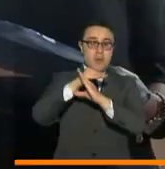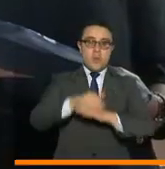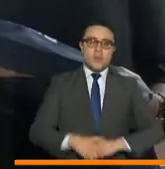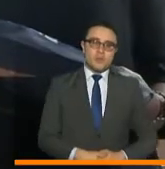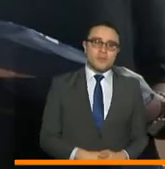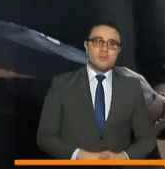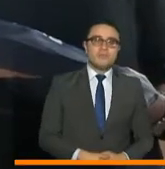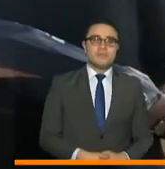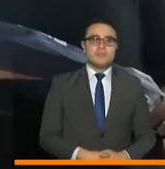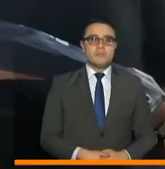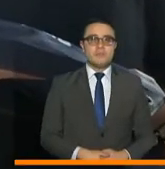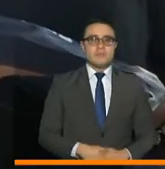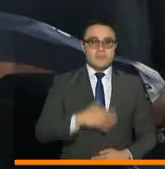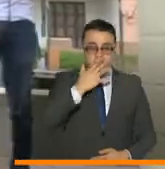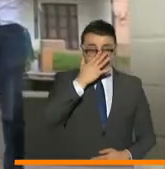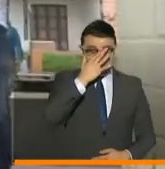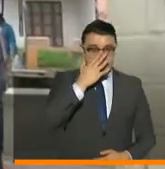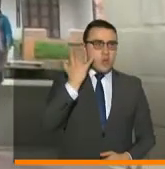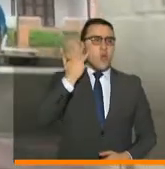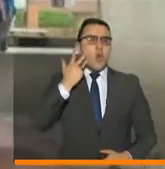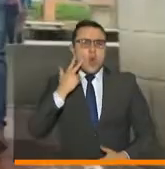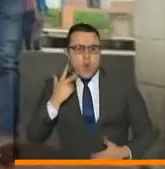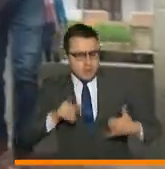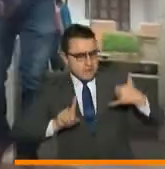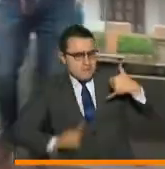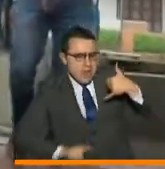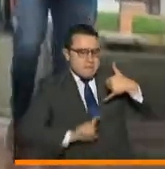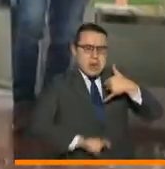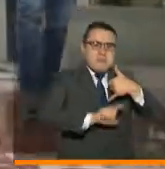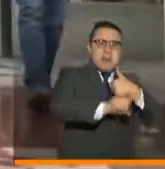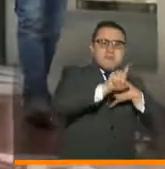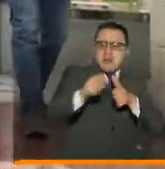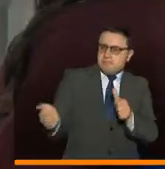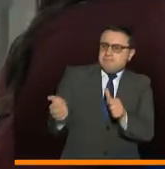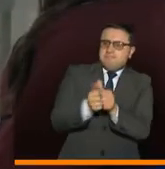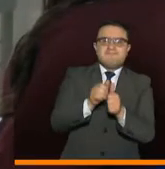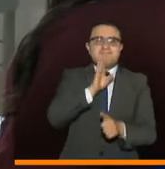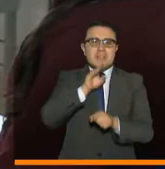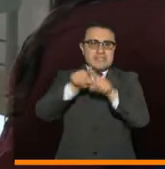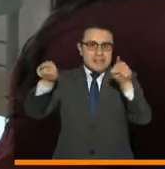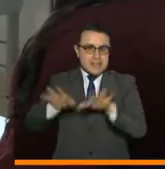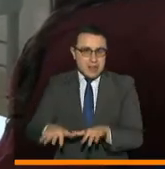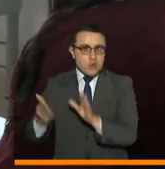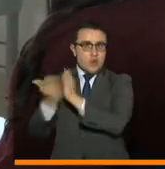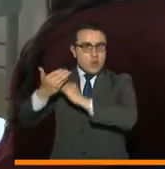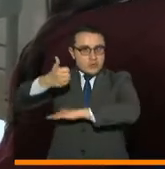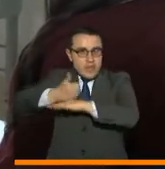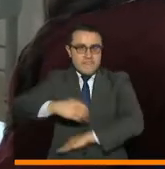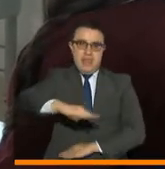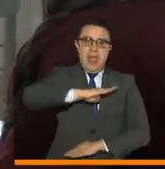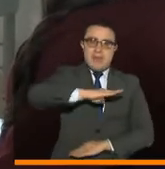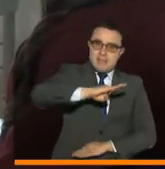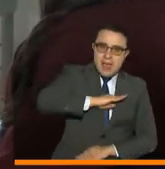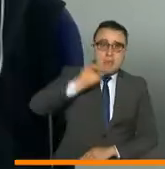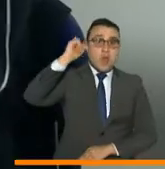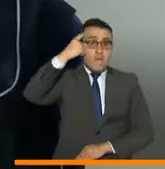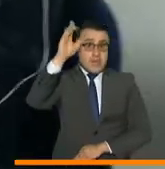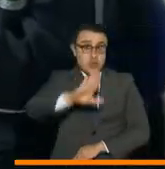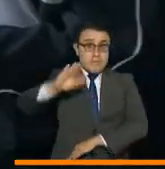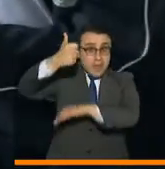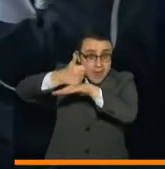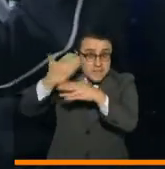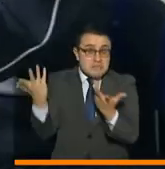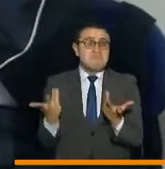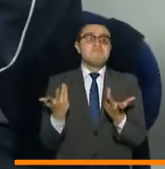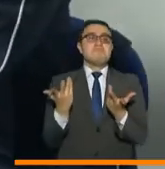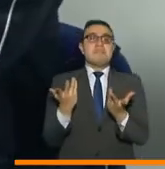Estamos todos los días recorriendo el país de la mano de los secretarios de Educación, de los alcaldes, de los gobernadores, demostrándole al país